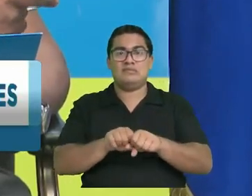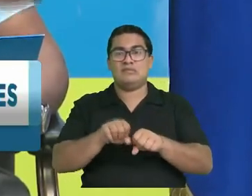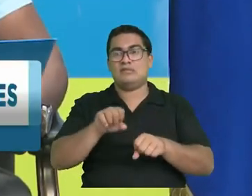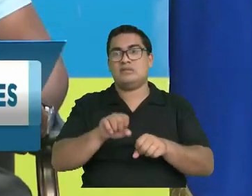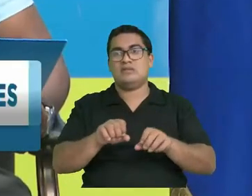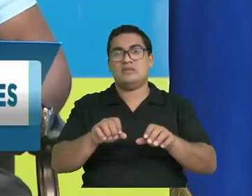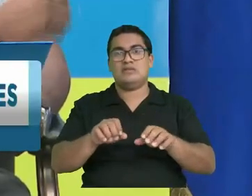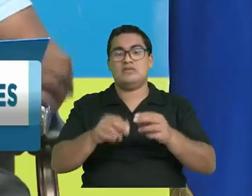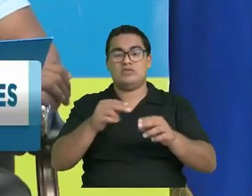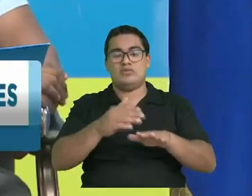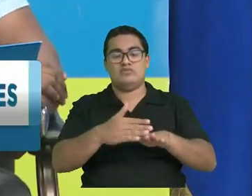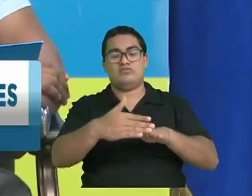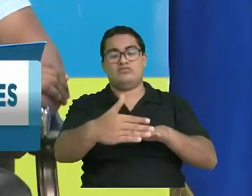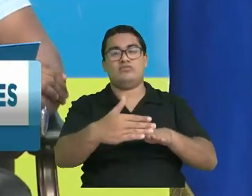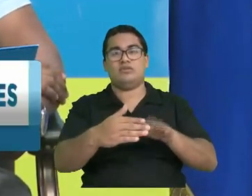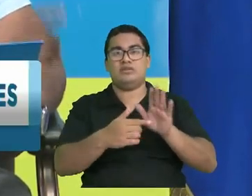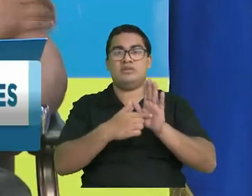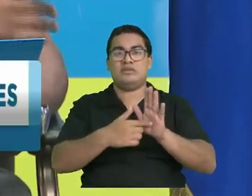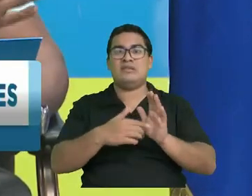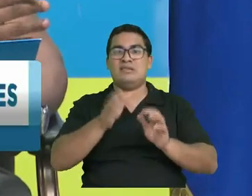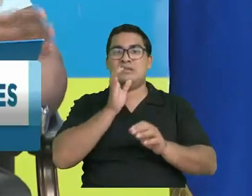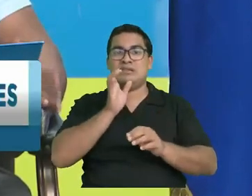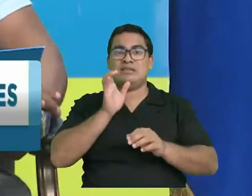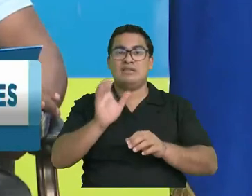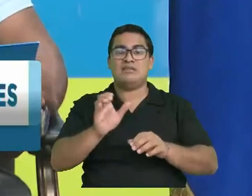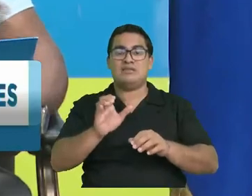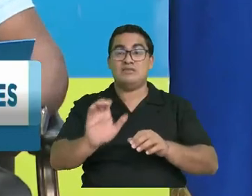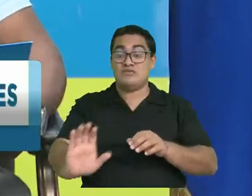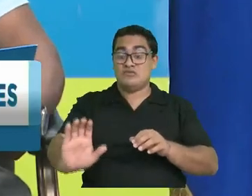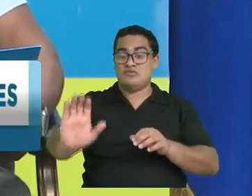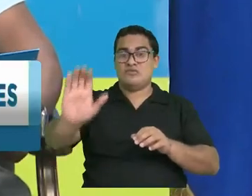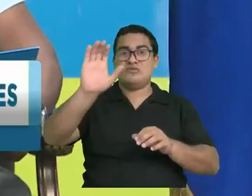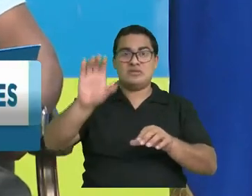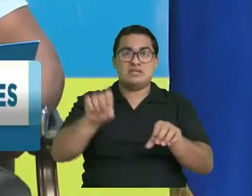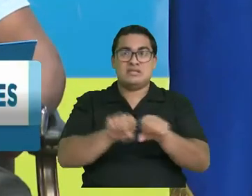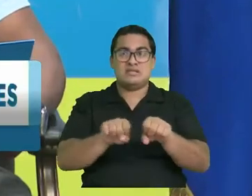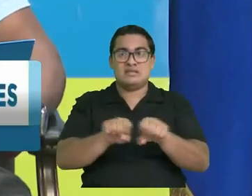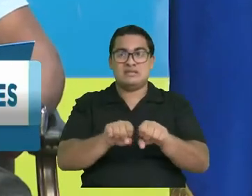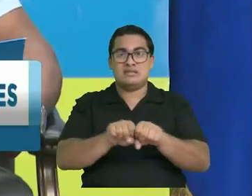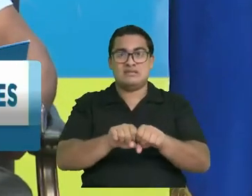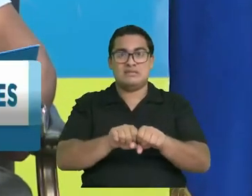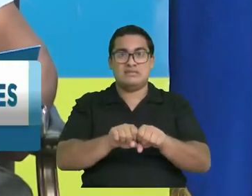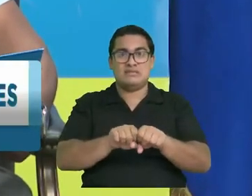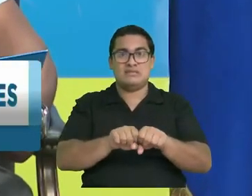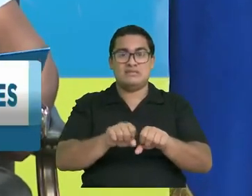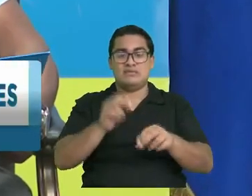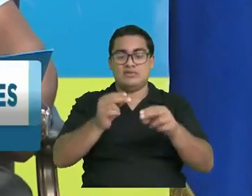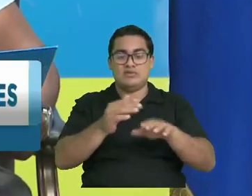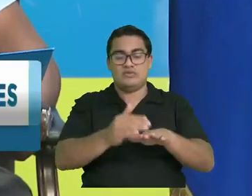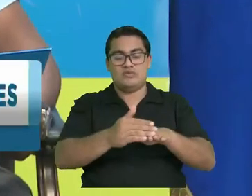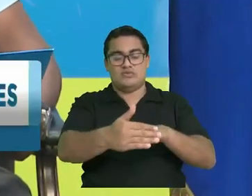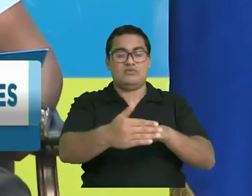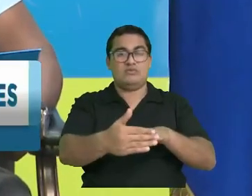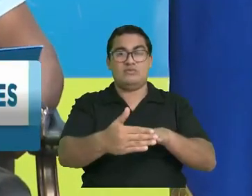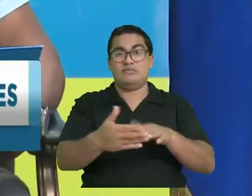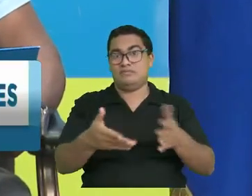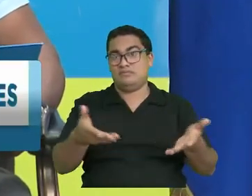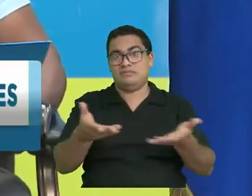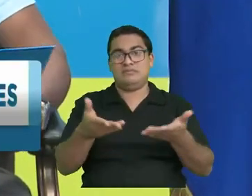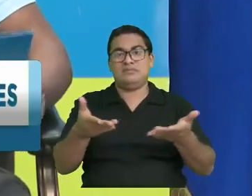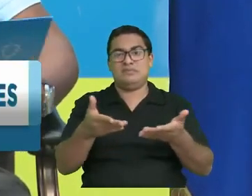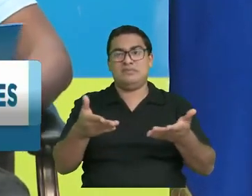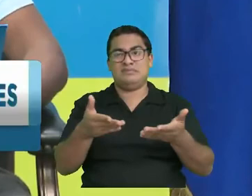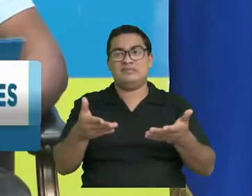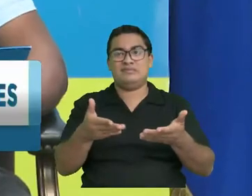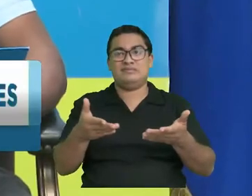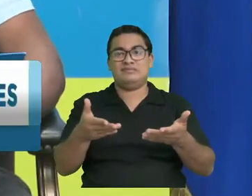como, ¿qué pasa en los niños? Así es. Como el niño va creciendo, entonces le compran un zapato quizás un poquito